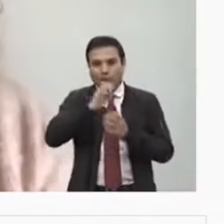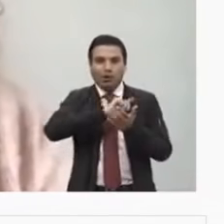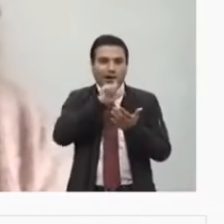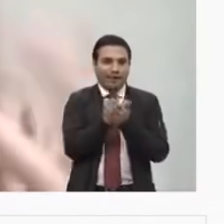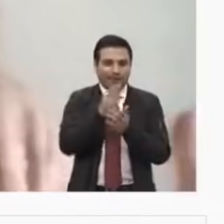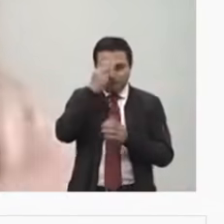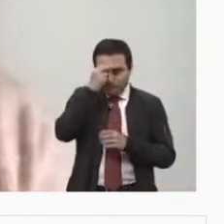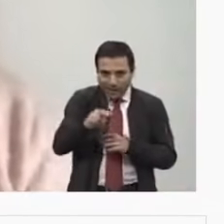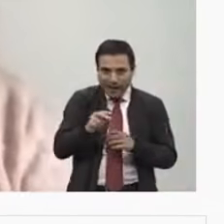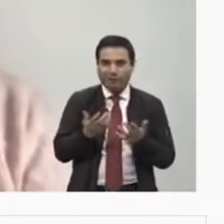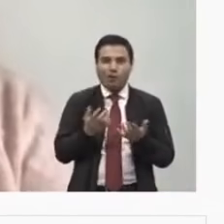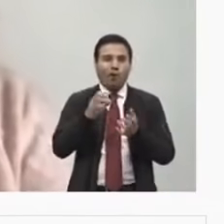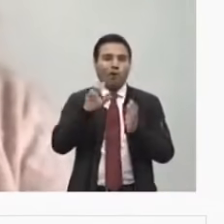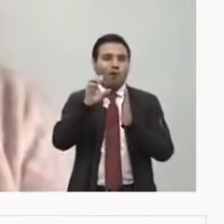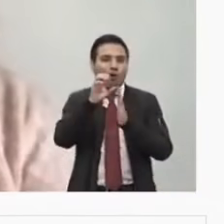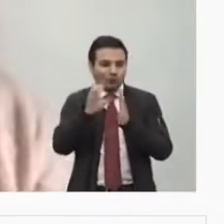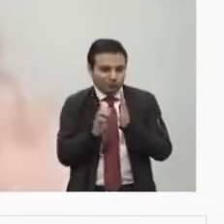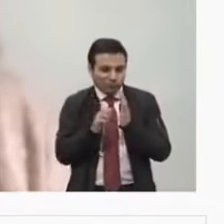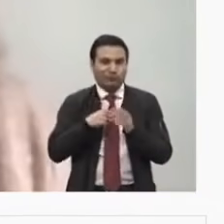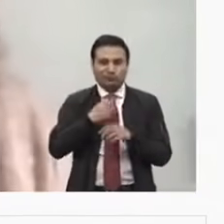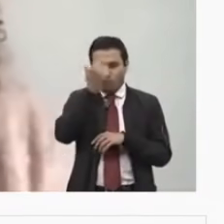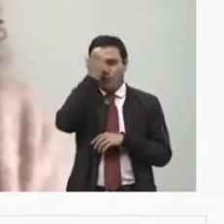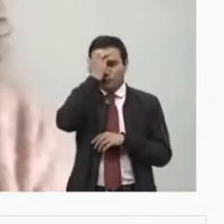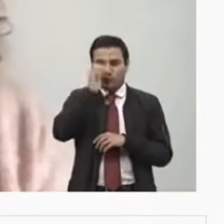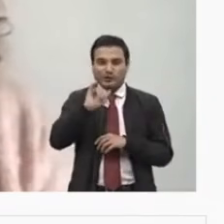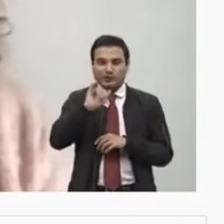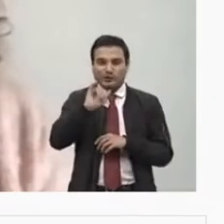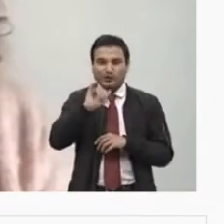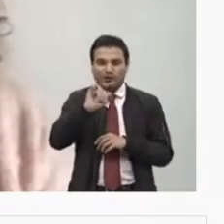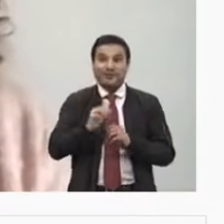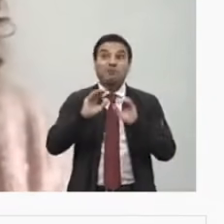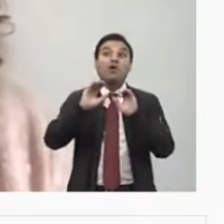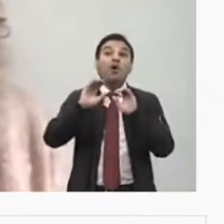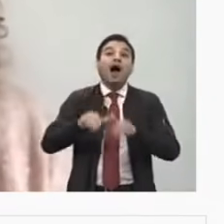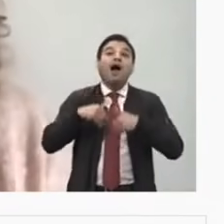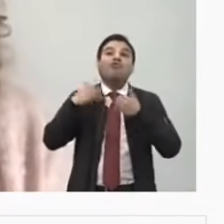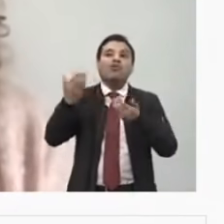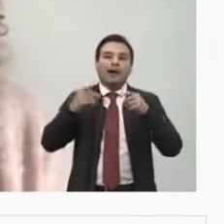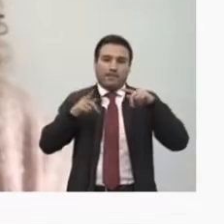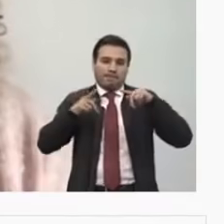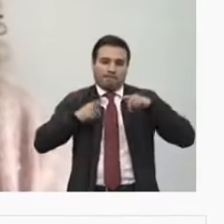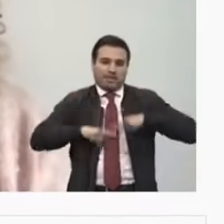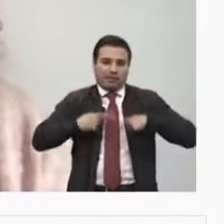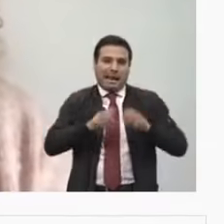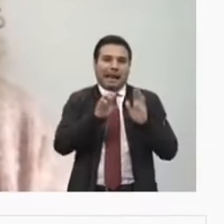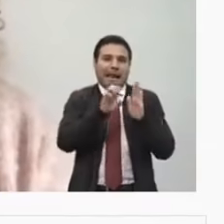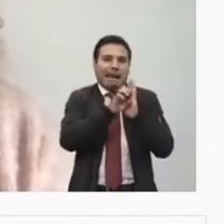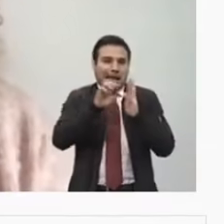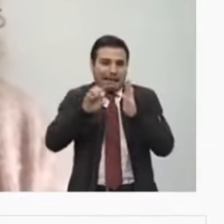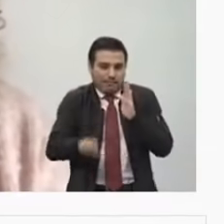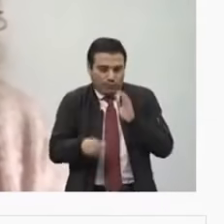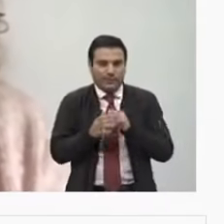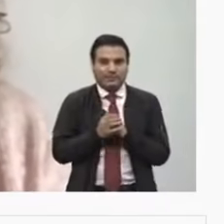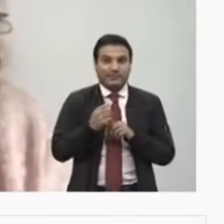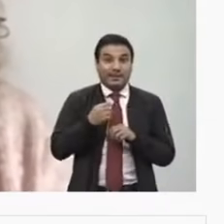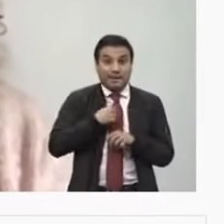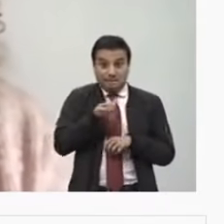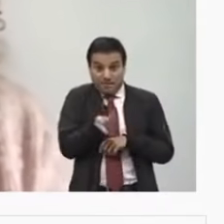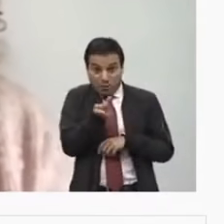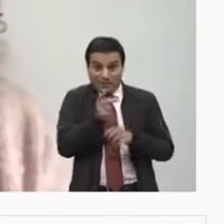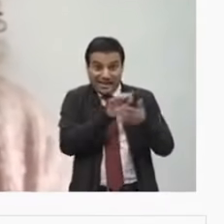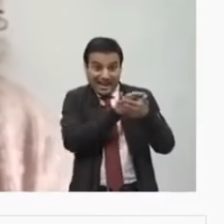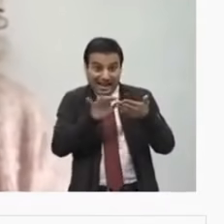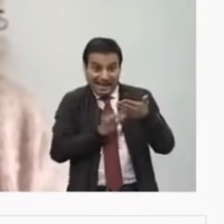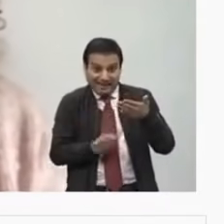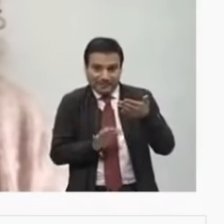y de nuestra constitución pero a la gente allá afuera si le lee es la pregunta que ya se hizo a favor